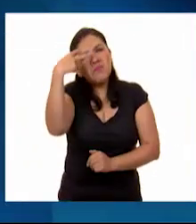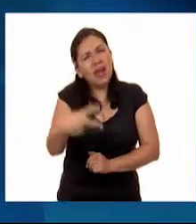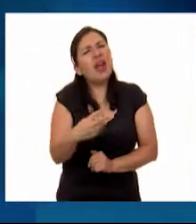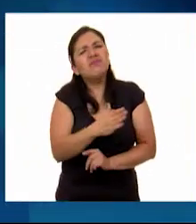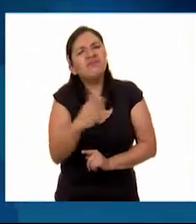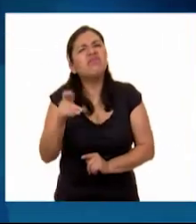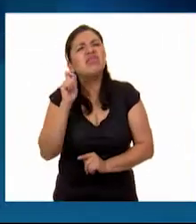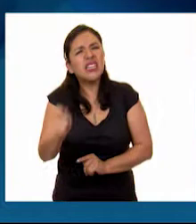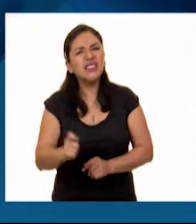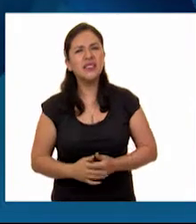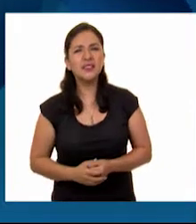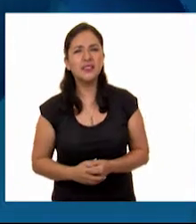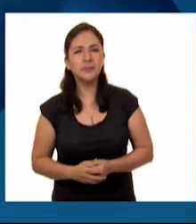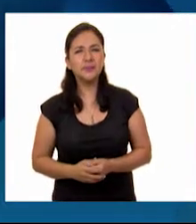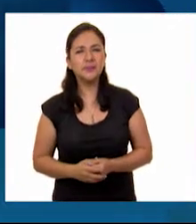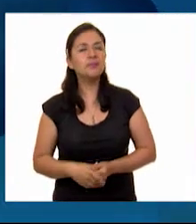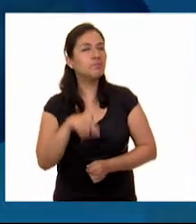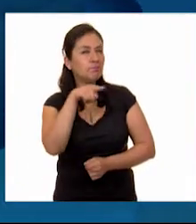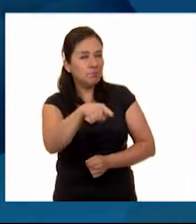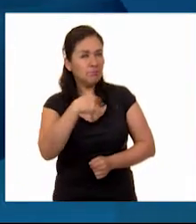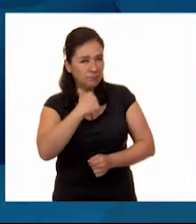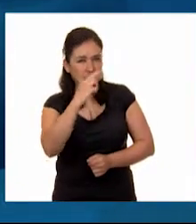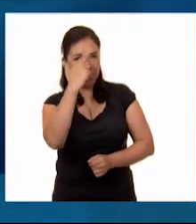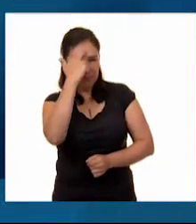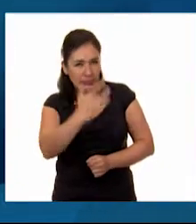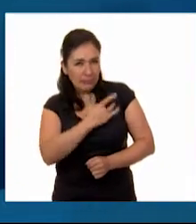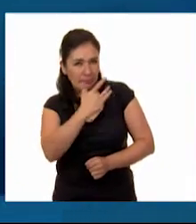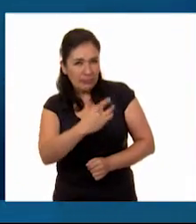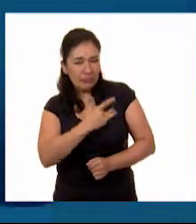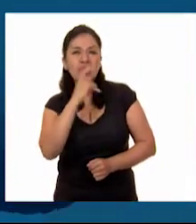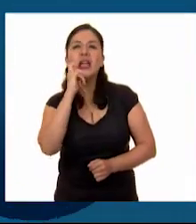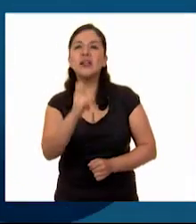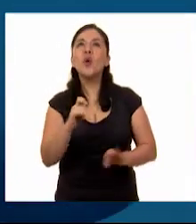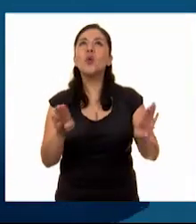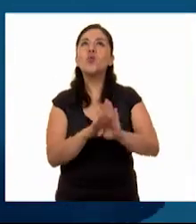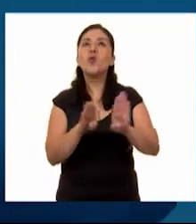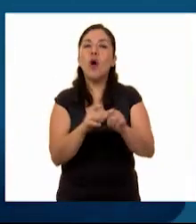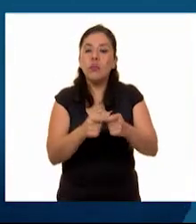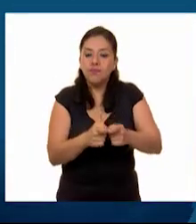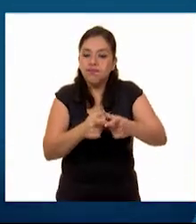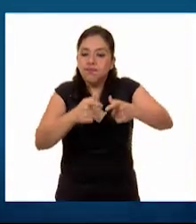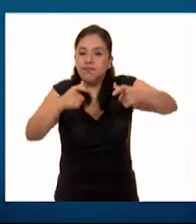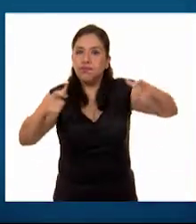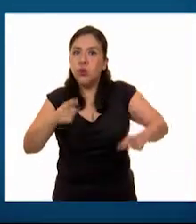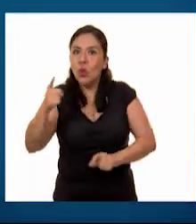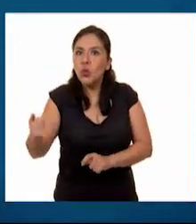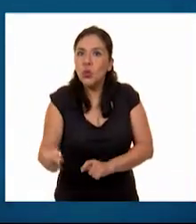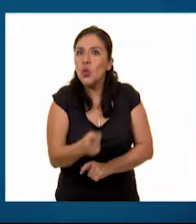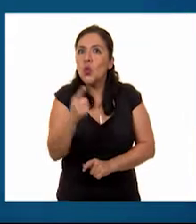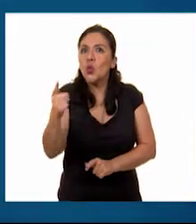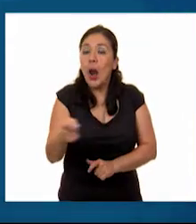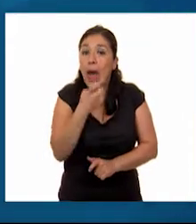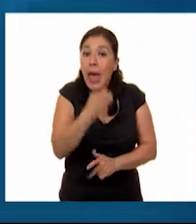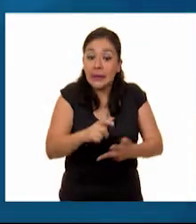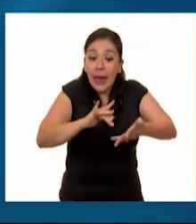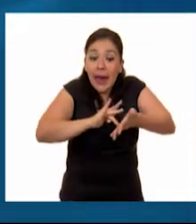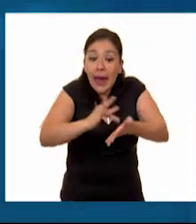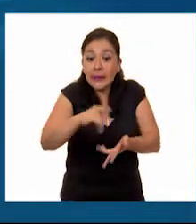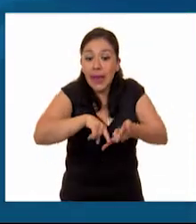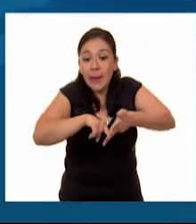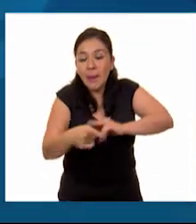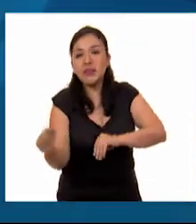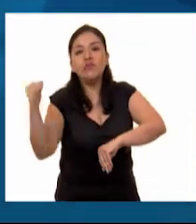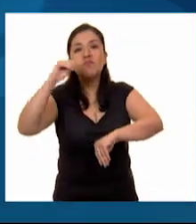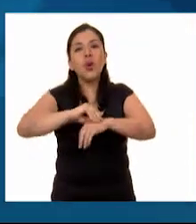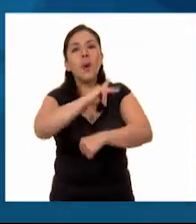Mexicano? Pues, según yo recuerdo, se trató de un crecimiento sostenido y fue el inicio hacia la formación de